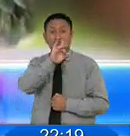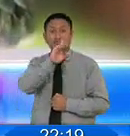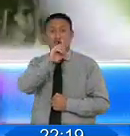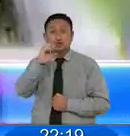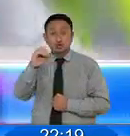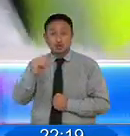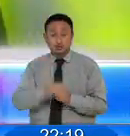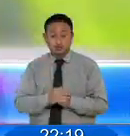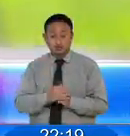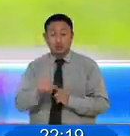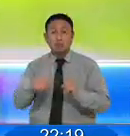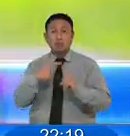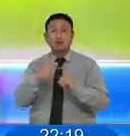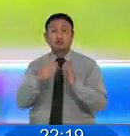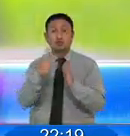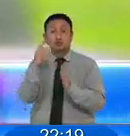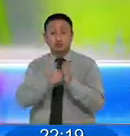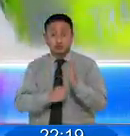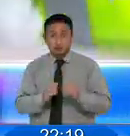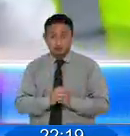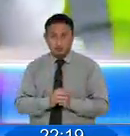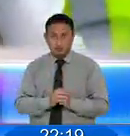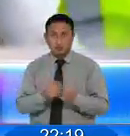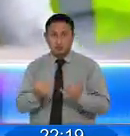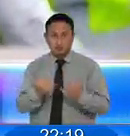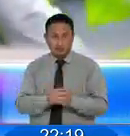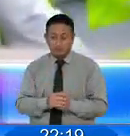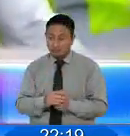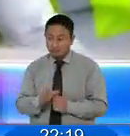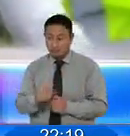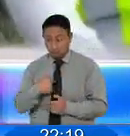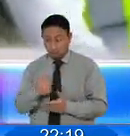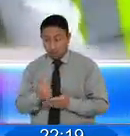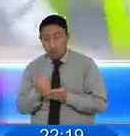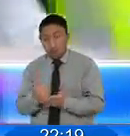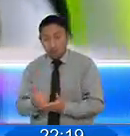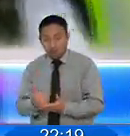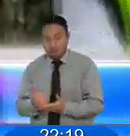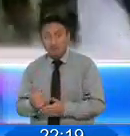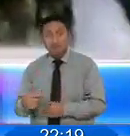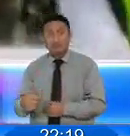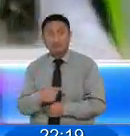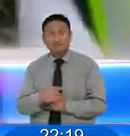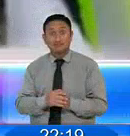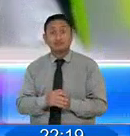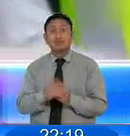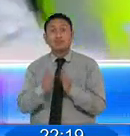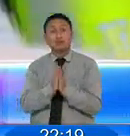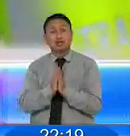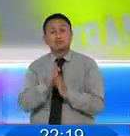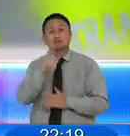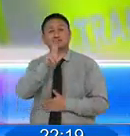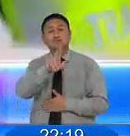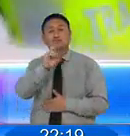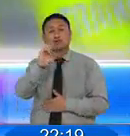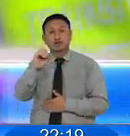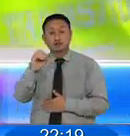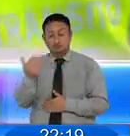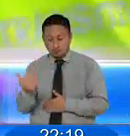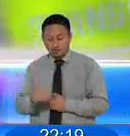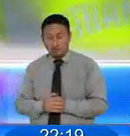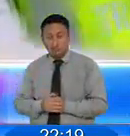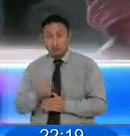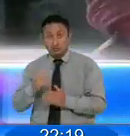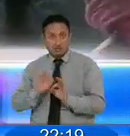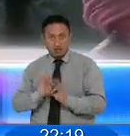$800 más puntos a la licencia y aquí entra la negociación y el agente aparentemente le pide un monto a cambio de levantar